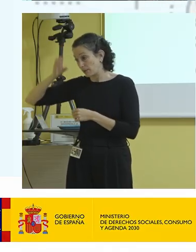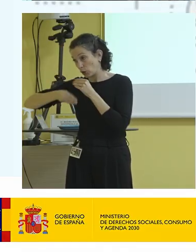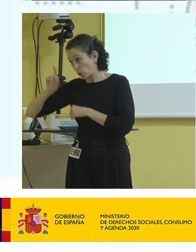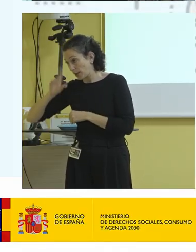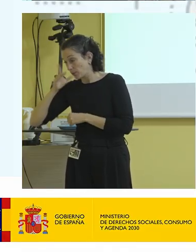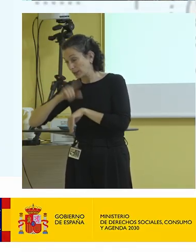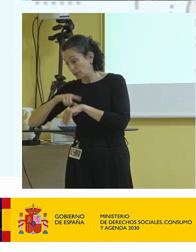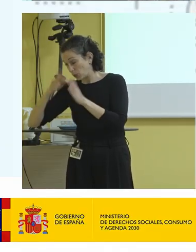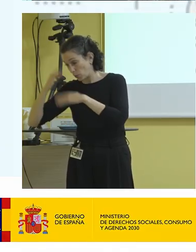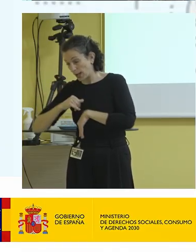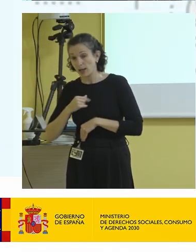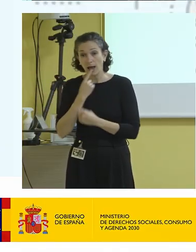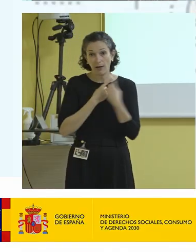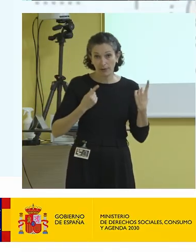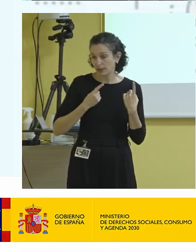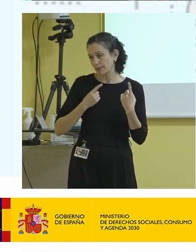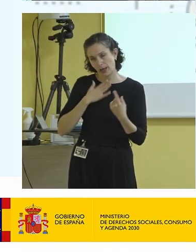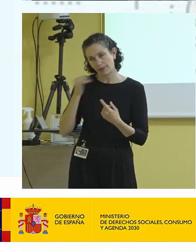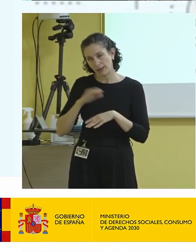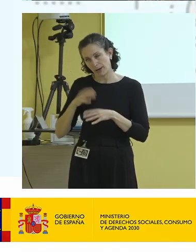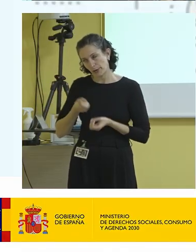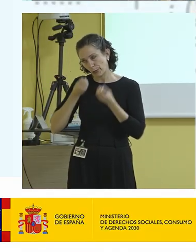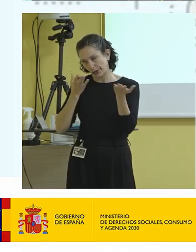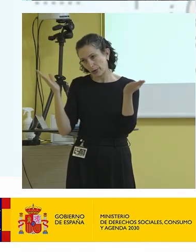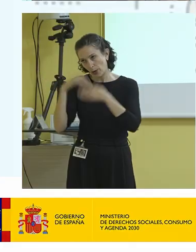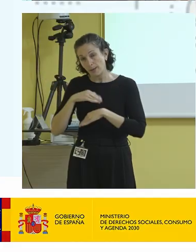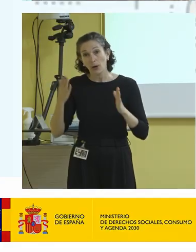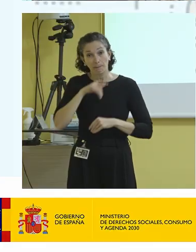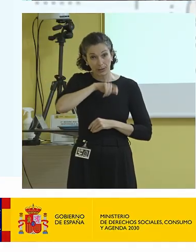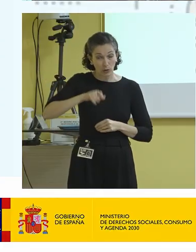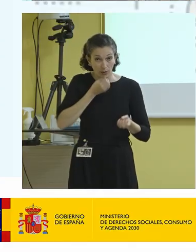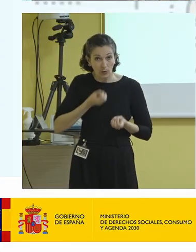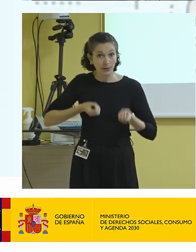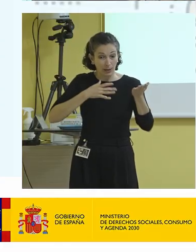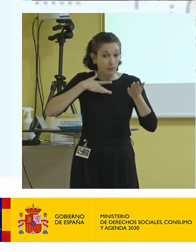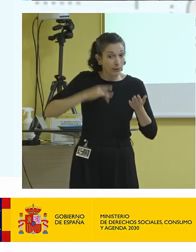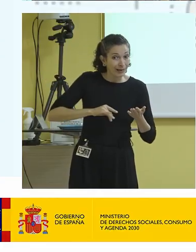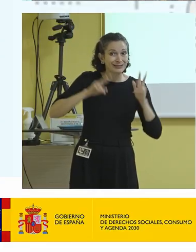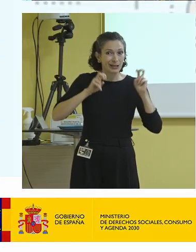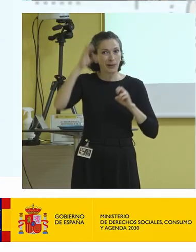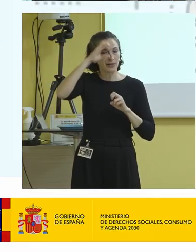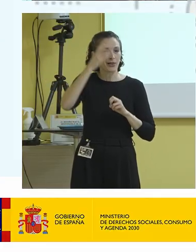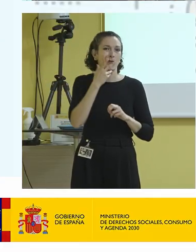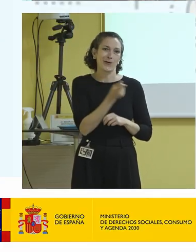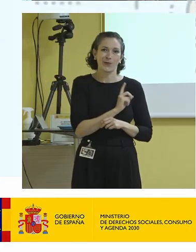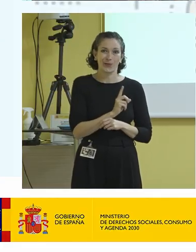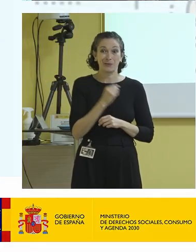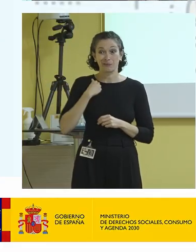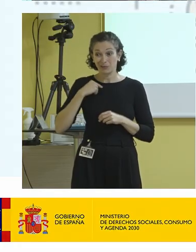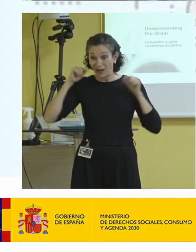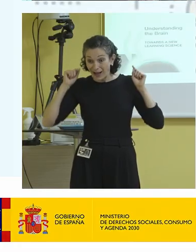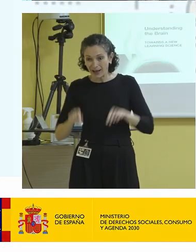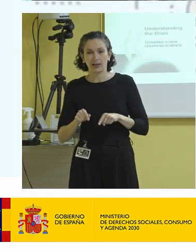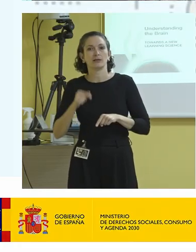tiempo, tampoco tienen a veces algunos dotes para comunicar, y la gente que lo puede comunicar no sabe de ciencia. En esa brecha tan bonita surgen